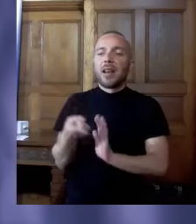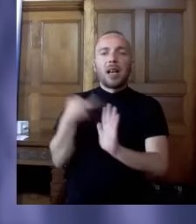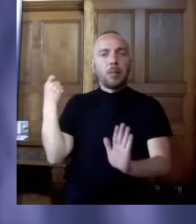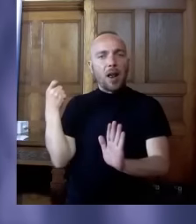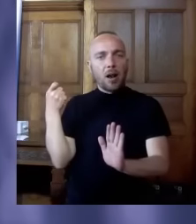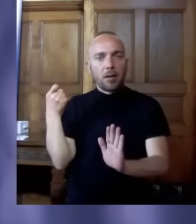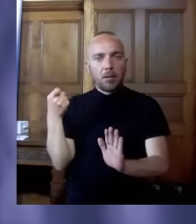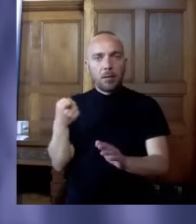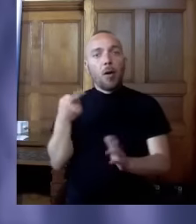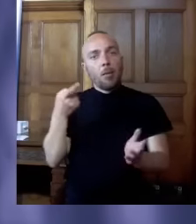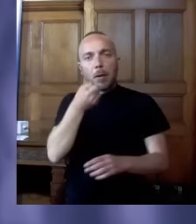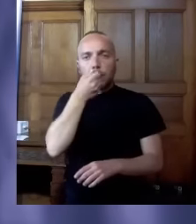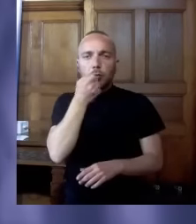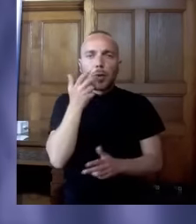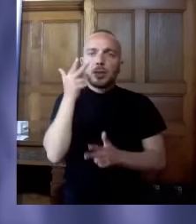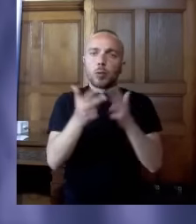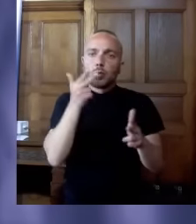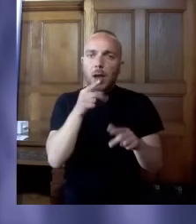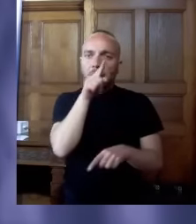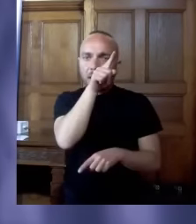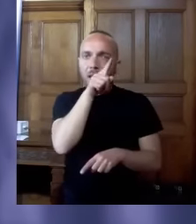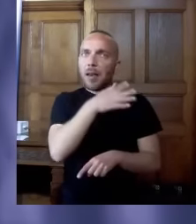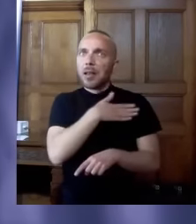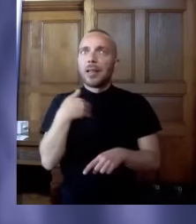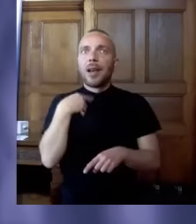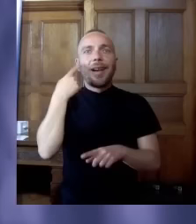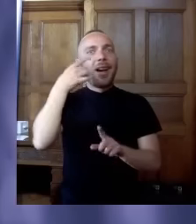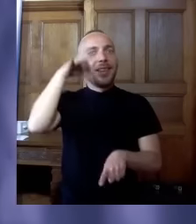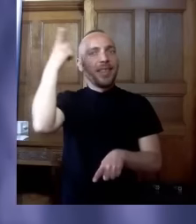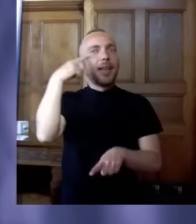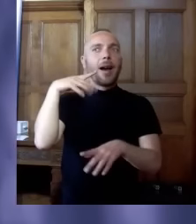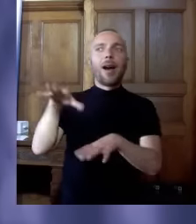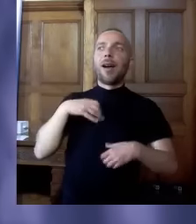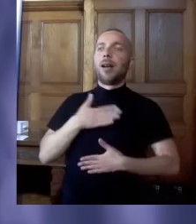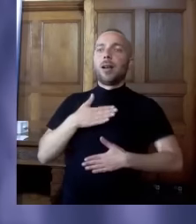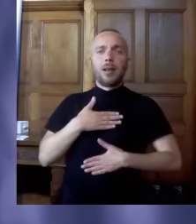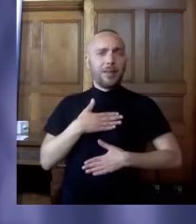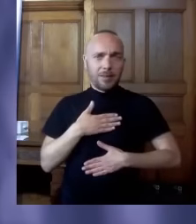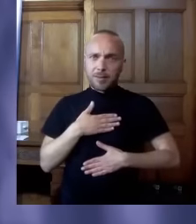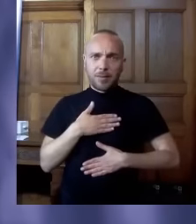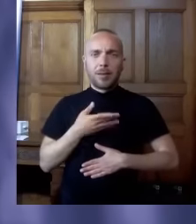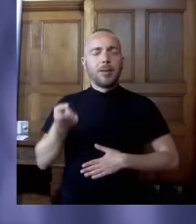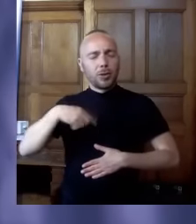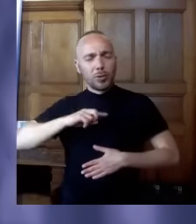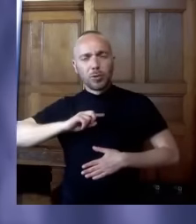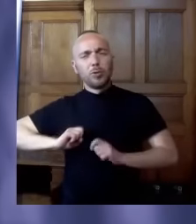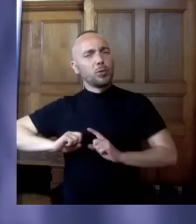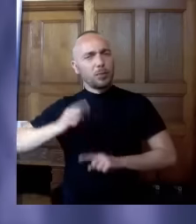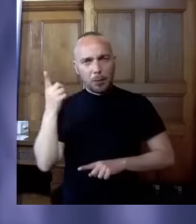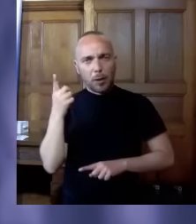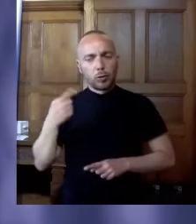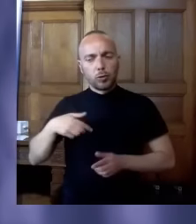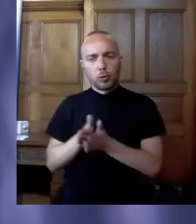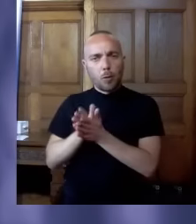luego el partido socialista dekad pretendió hacer suya esta iniciativa tanto tanto es así que fuimos los primeros nuestras